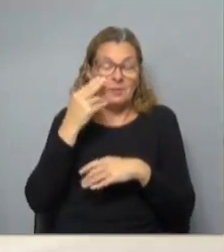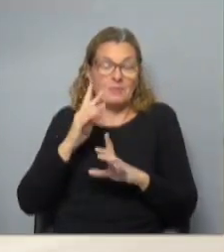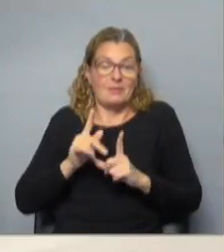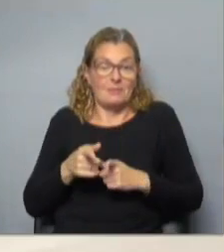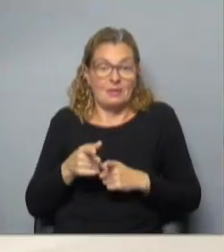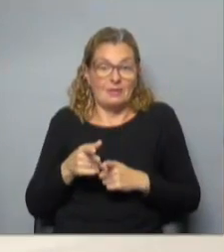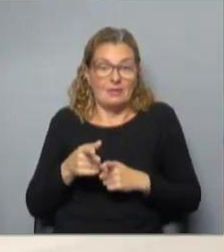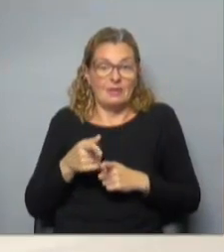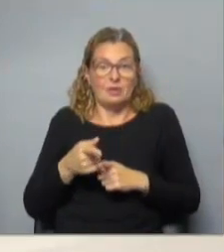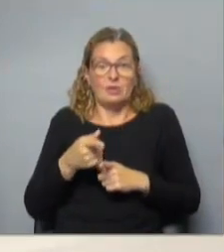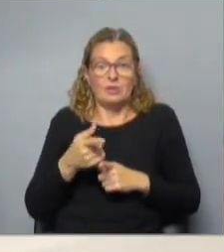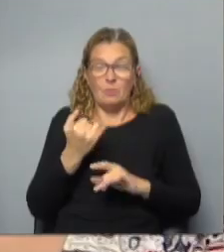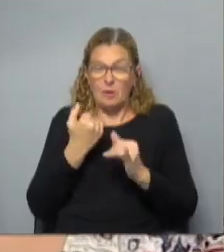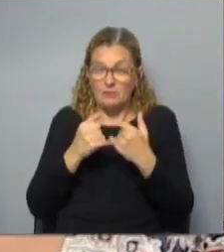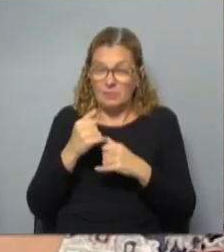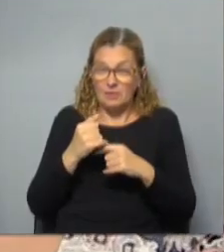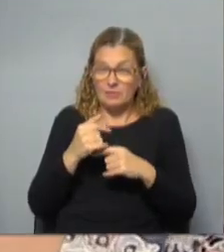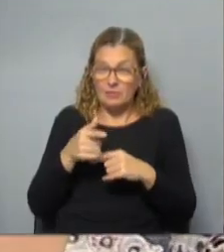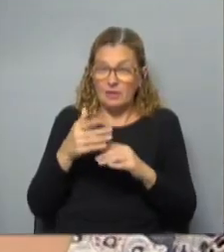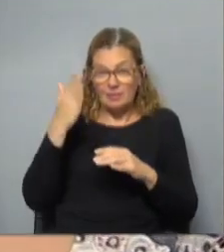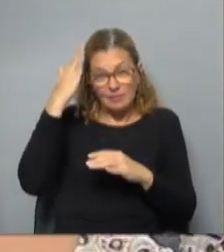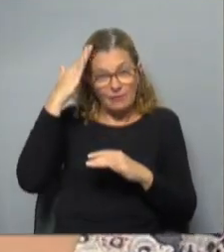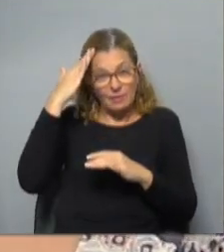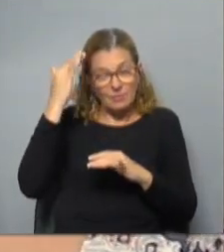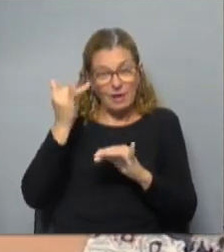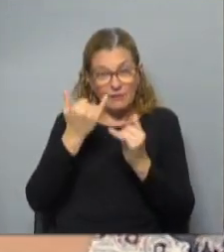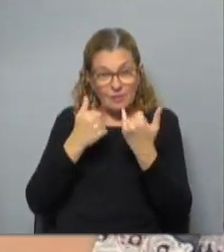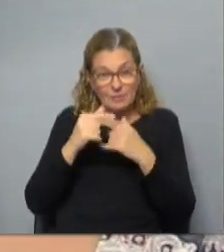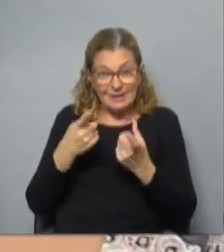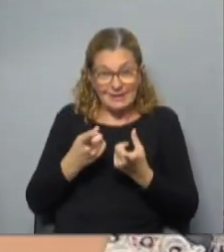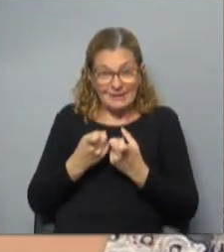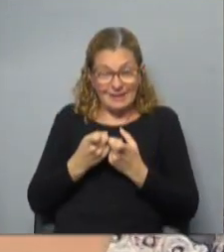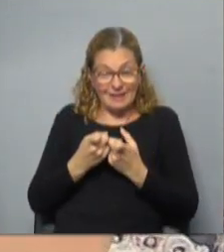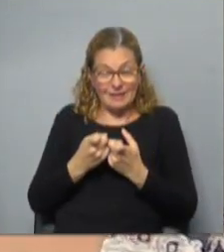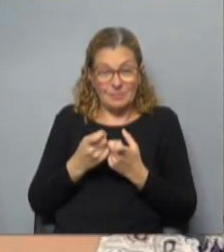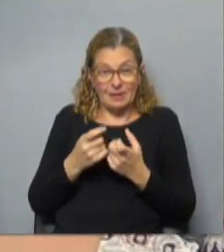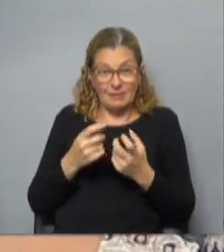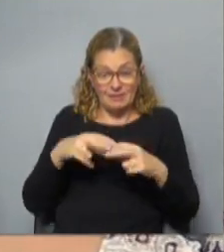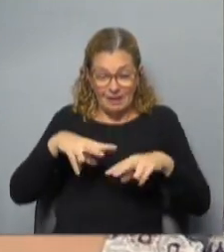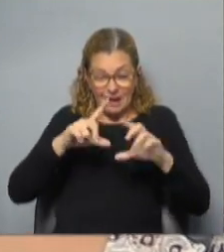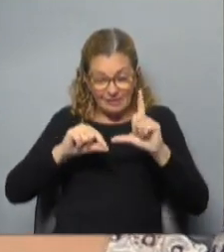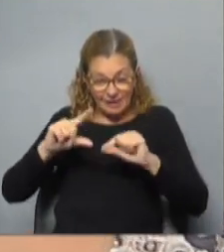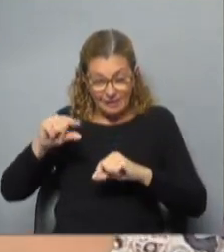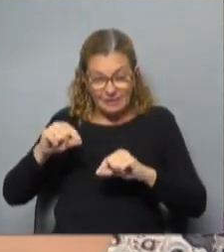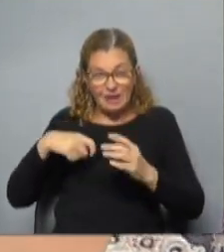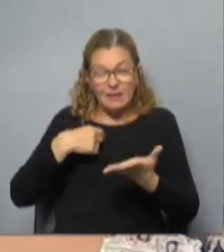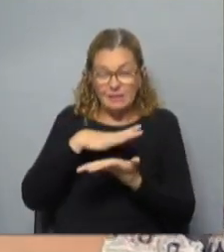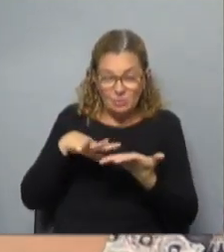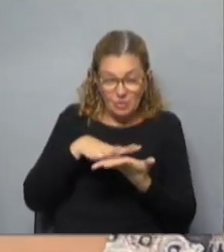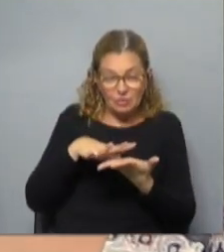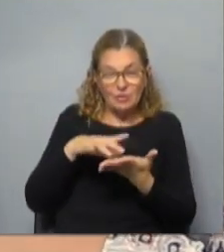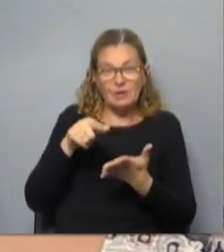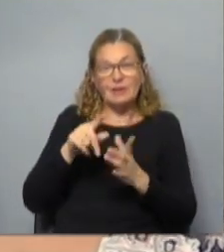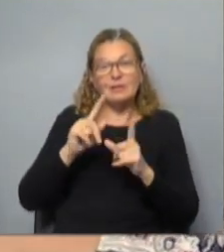la calidad de la información con la que se cuenta que es la información necesaria para hacer diagnósticos para analizar situaciones y por lo tanto también